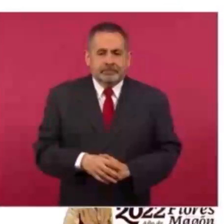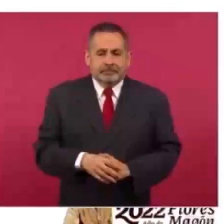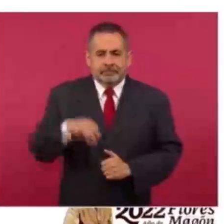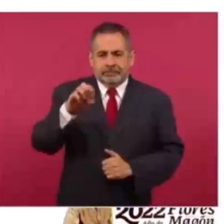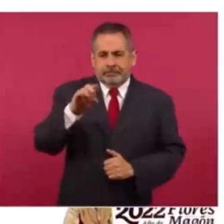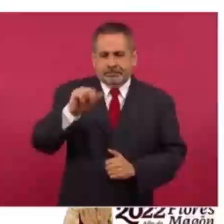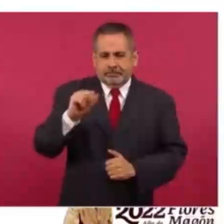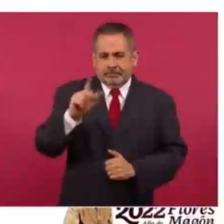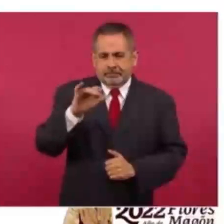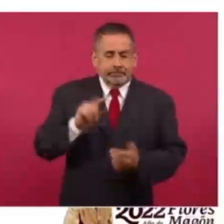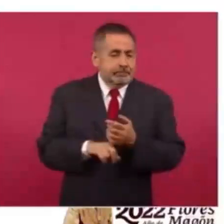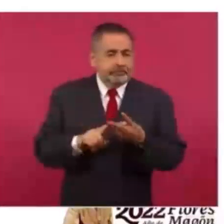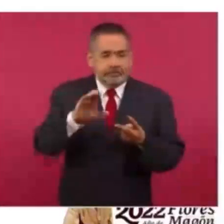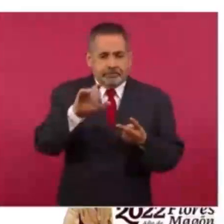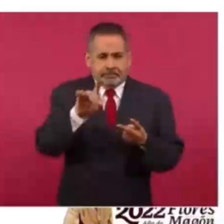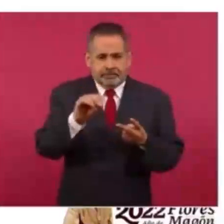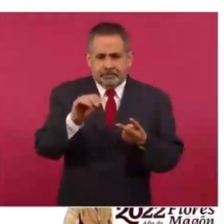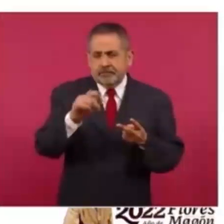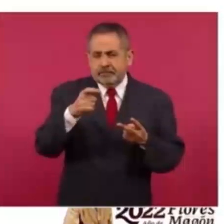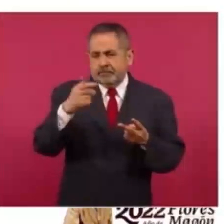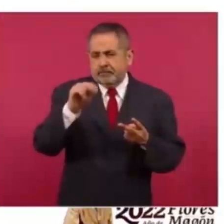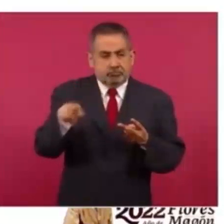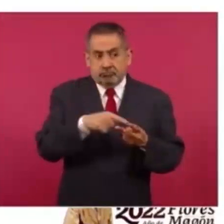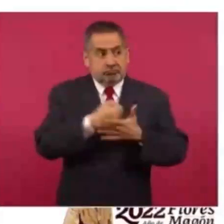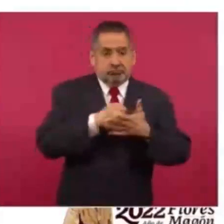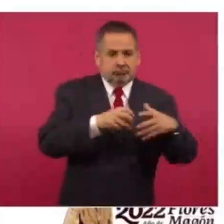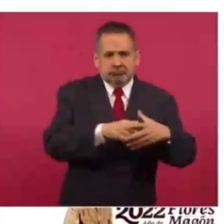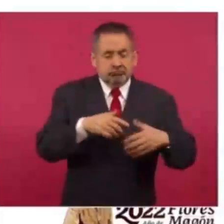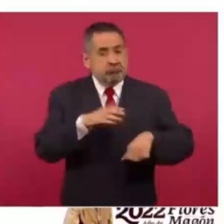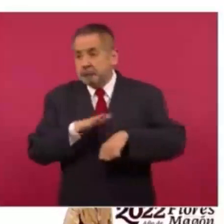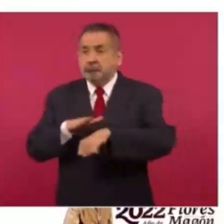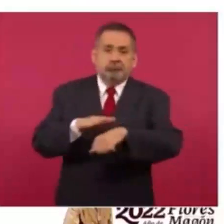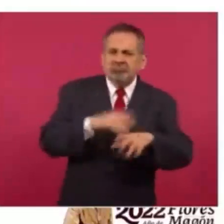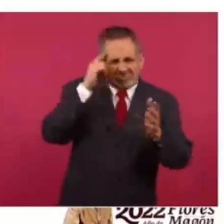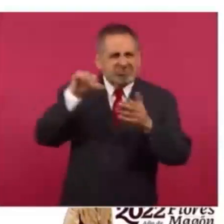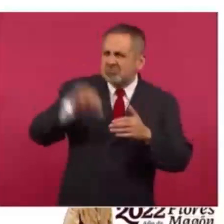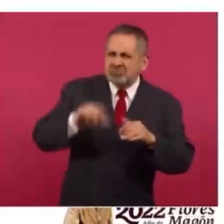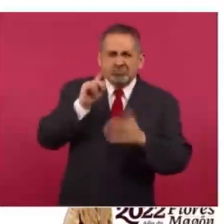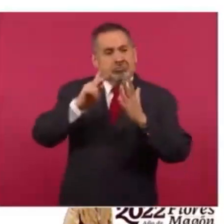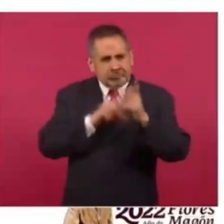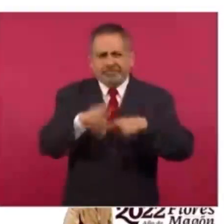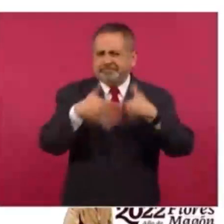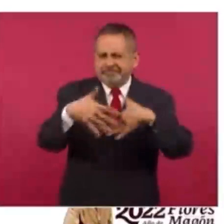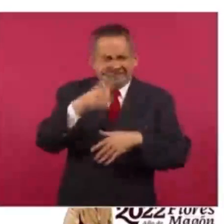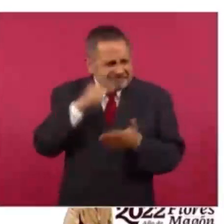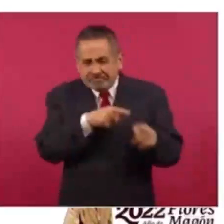Medina Plasencia es del PAN. Claudio X. González, ese es activísimo. Está convocando para hoy o mañana otra